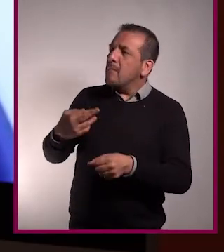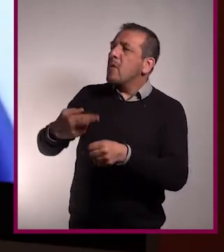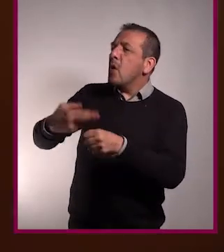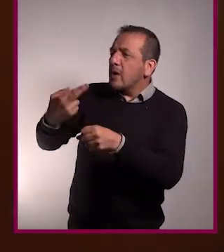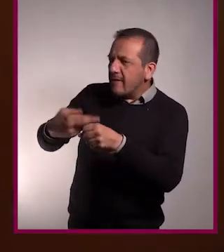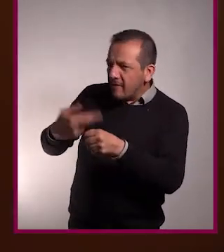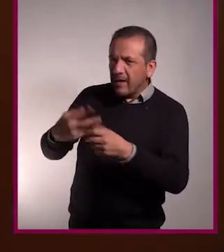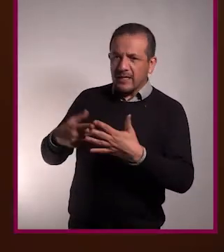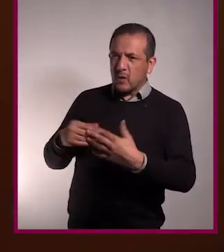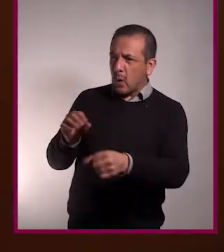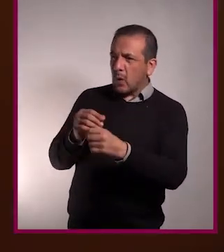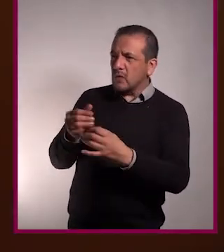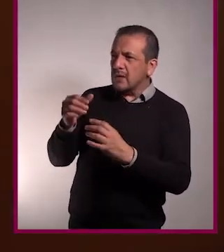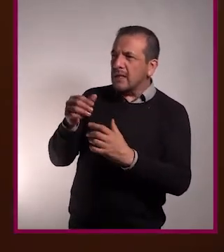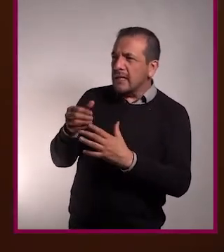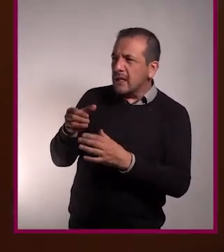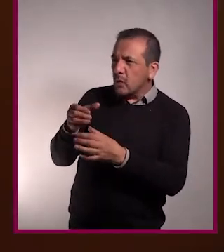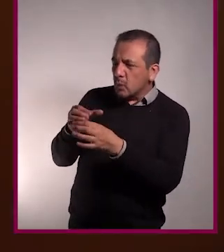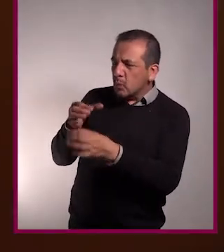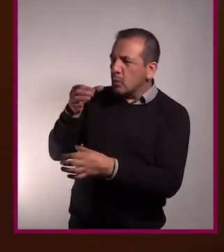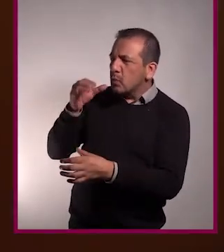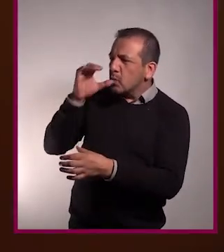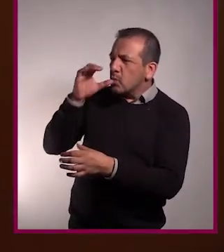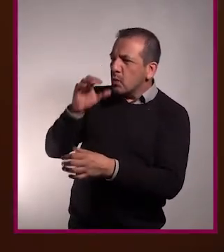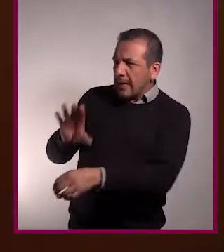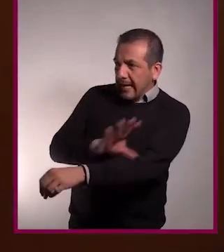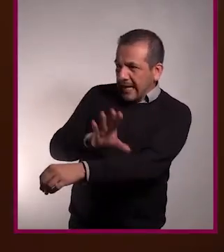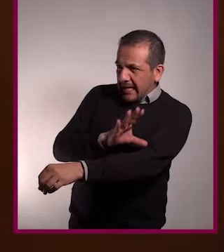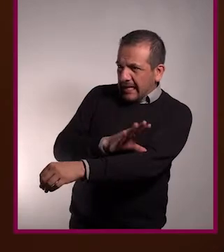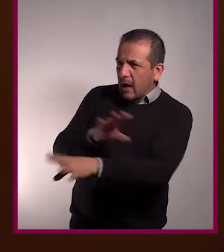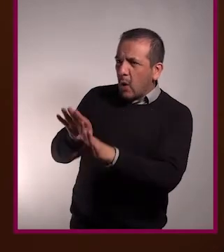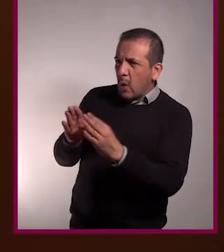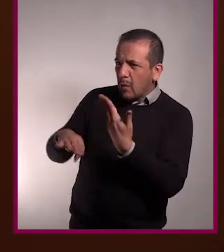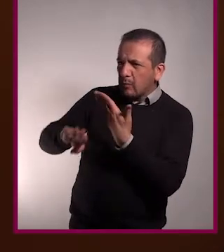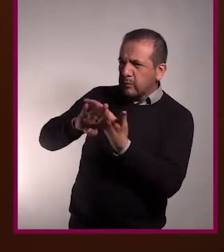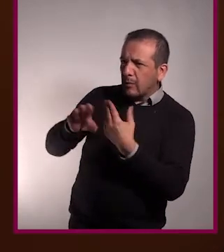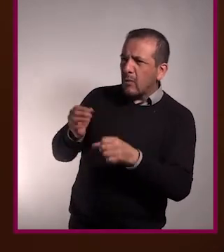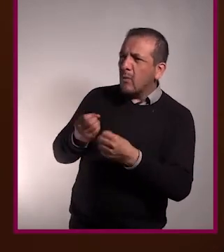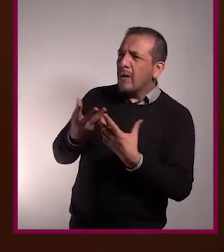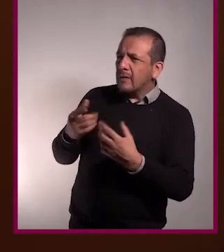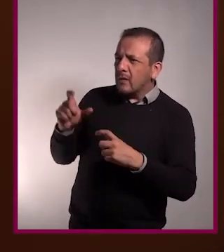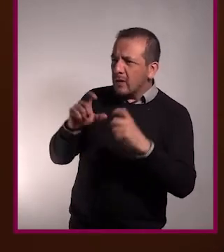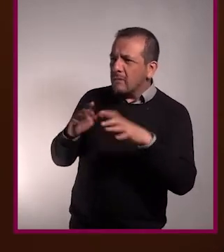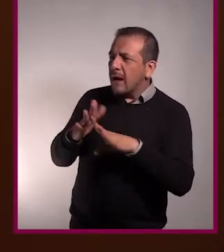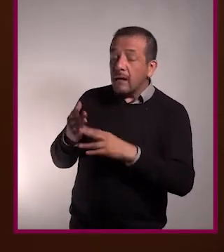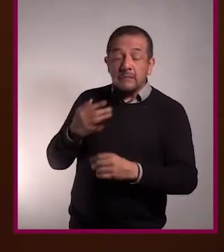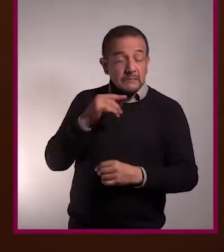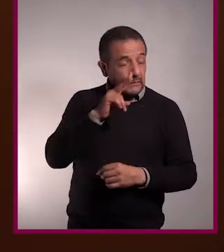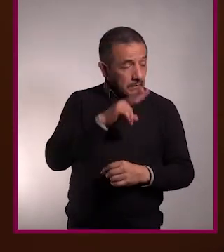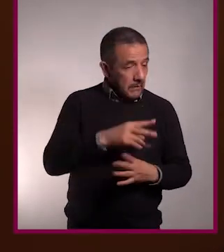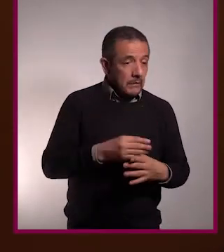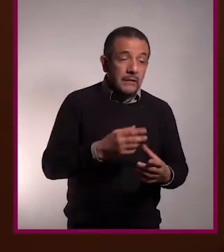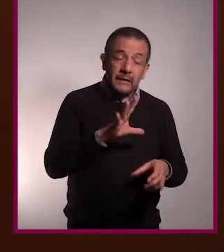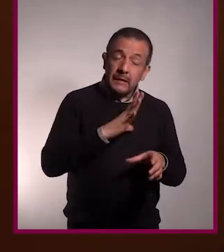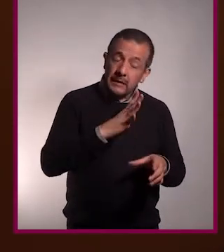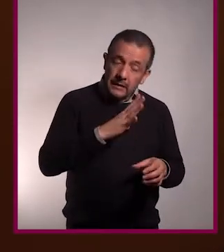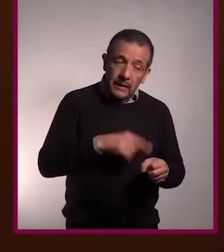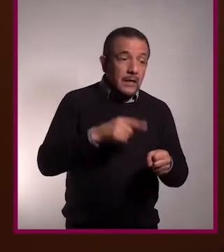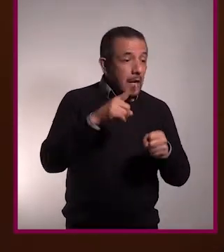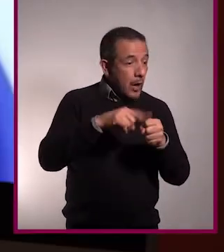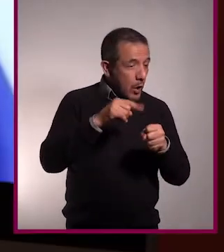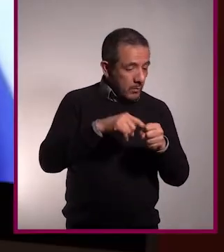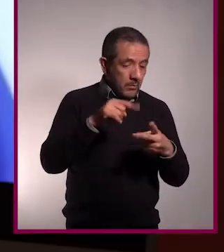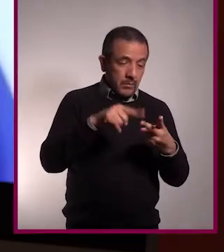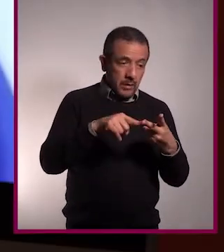salud. Carmen, en el caso de los refrescos, las bebidas energéticas y los jugos envasados, ¿qué químicos contienen y cómo afectan a nuestro